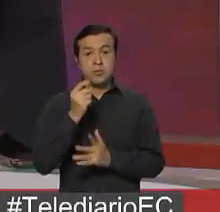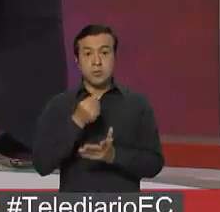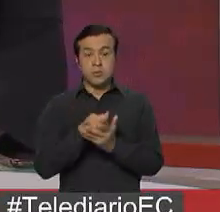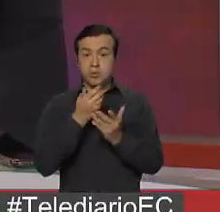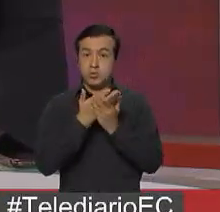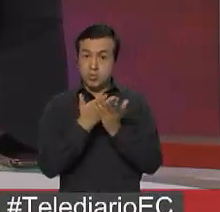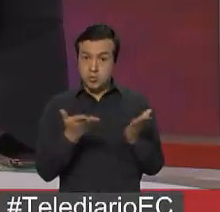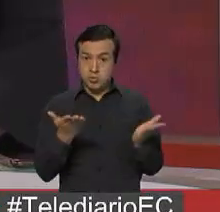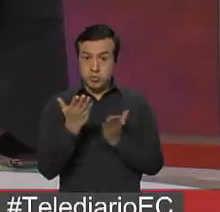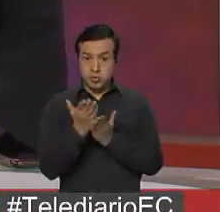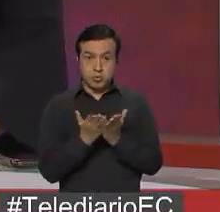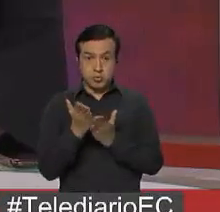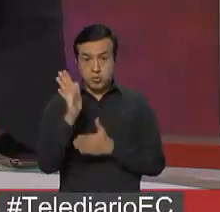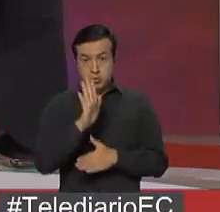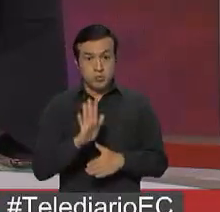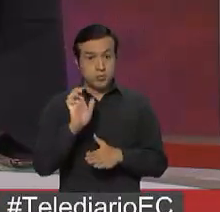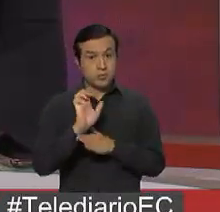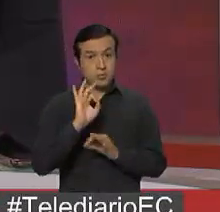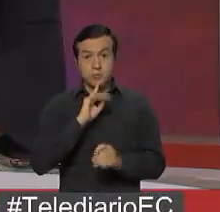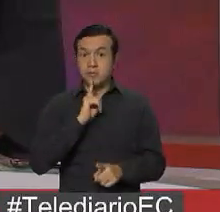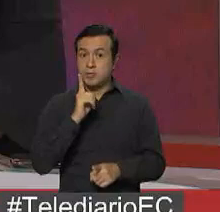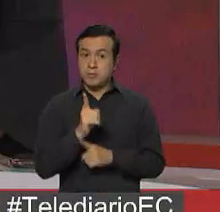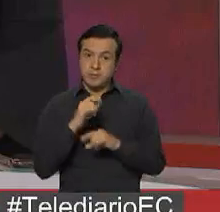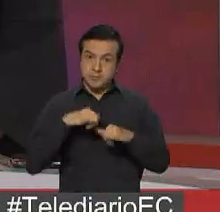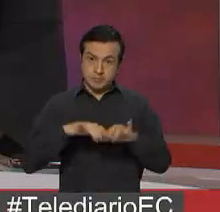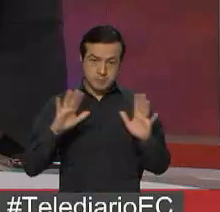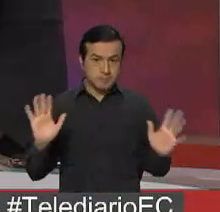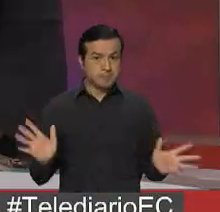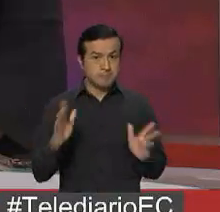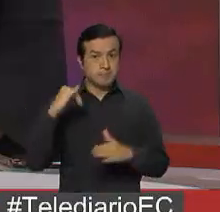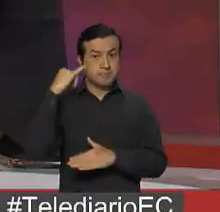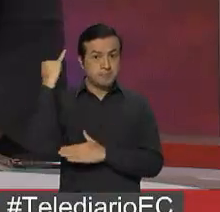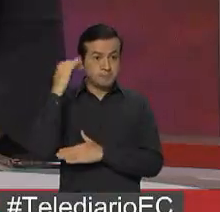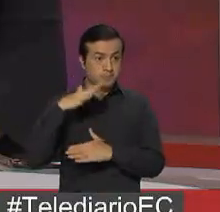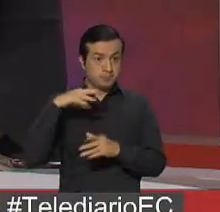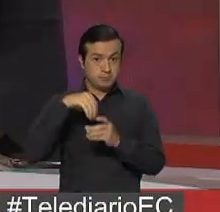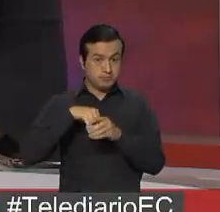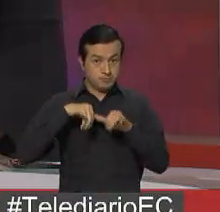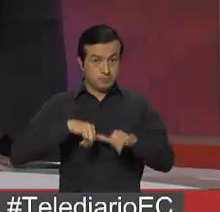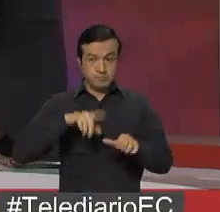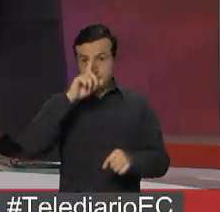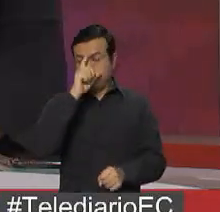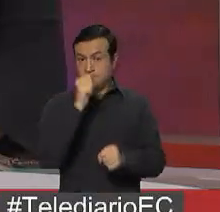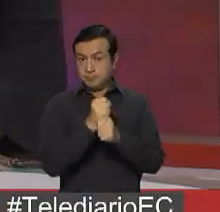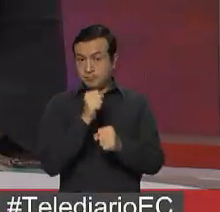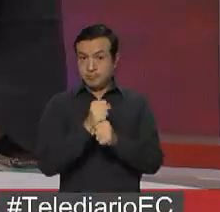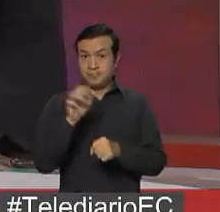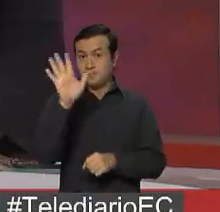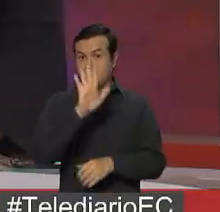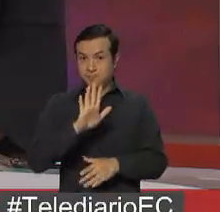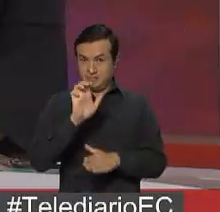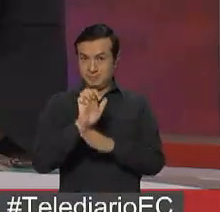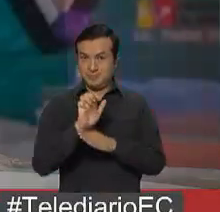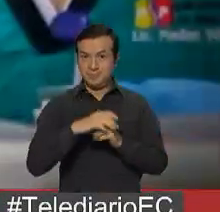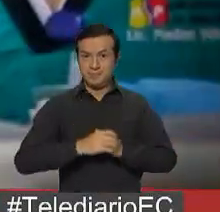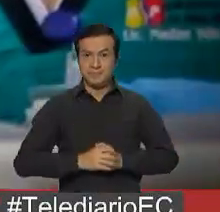productos y servicios nacionales y así dar impulso a la industria local y mantener el empleo en el país